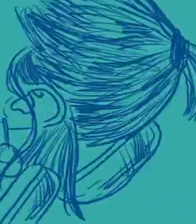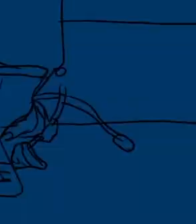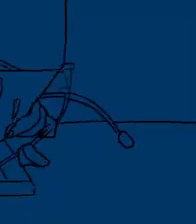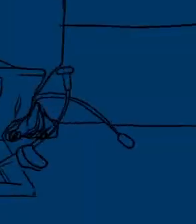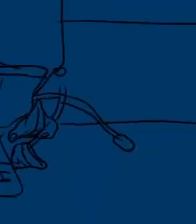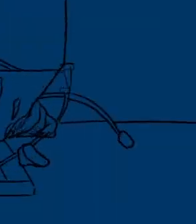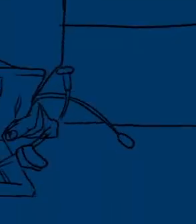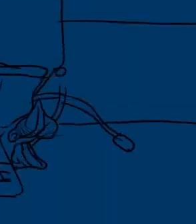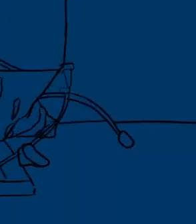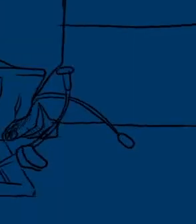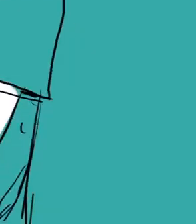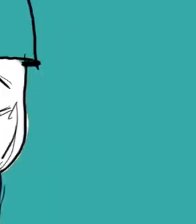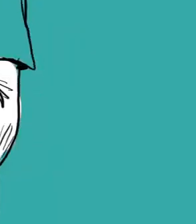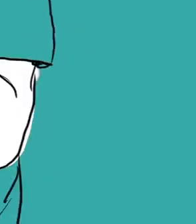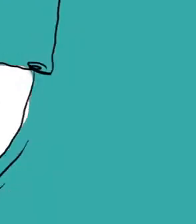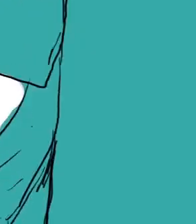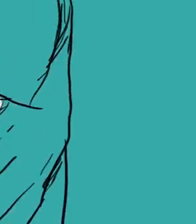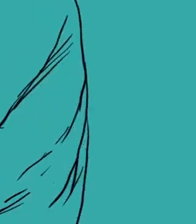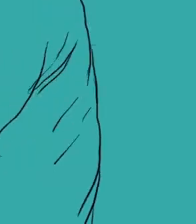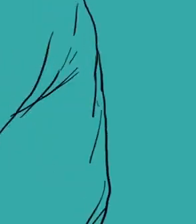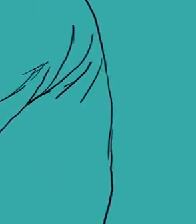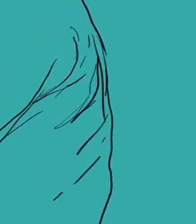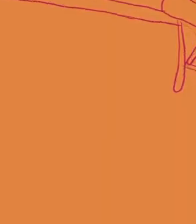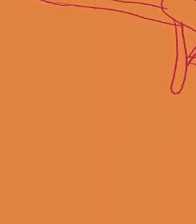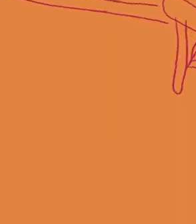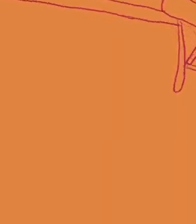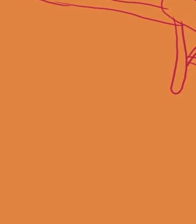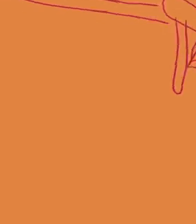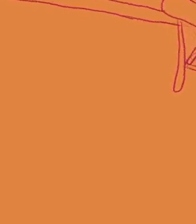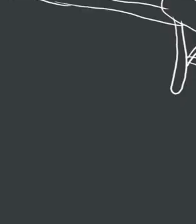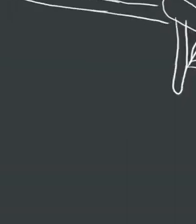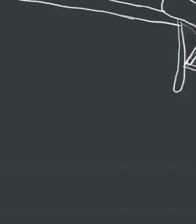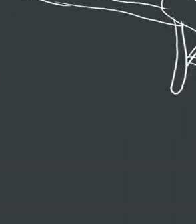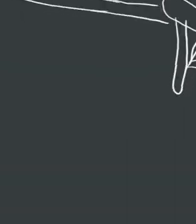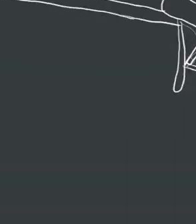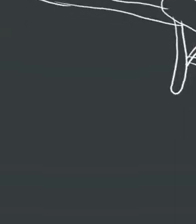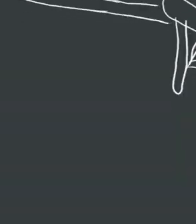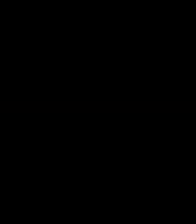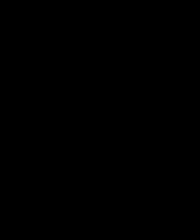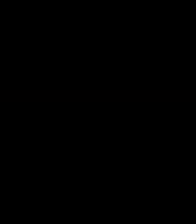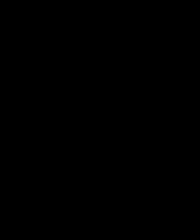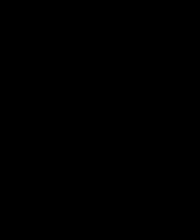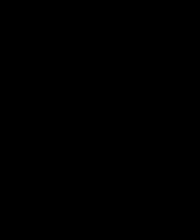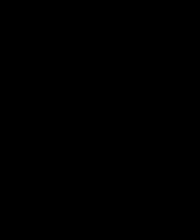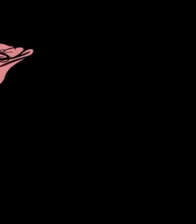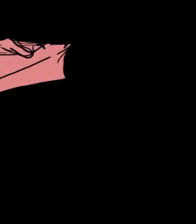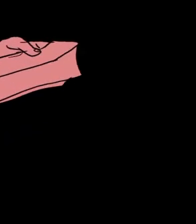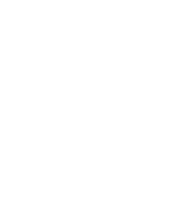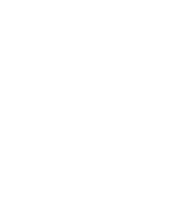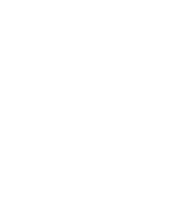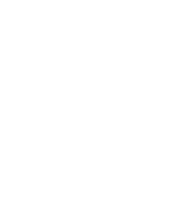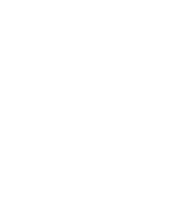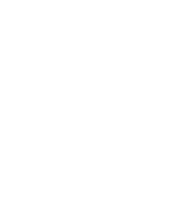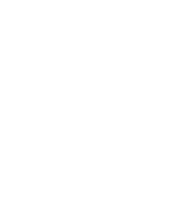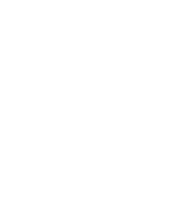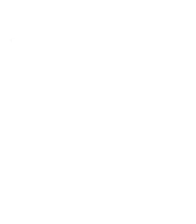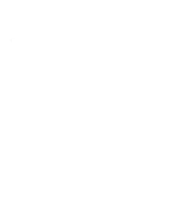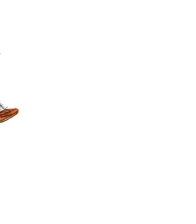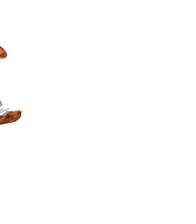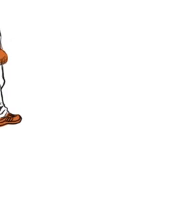Aún tengo mis barcos en la orilla. Escúchame, que por mi boca hablan todos